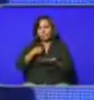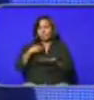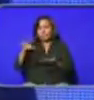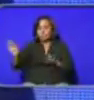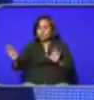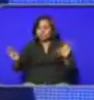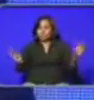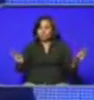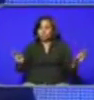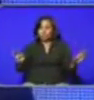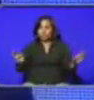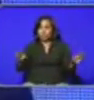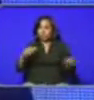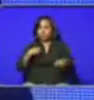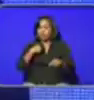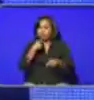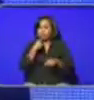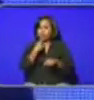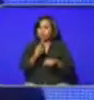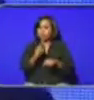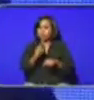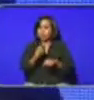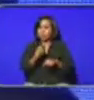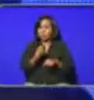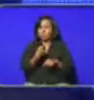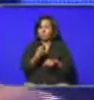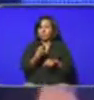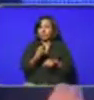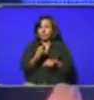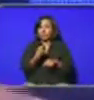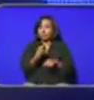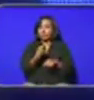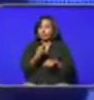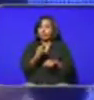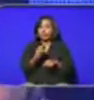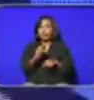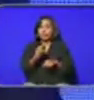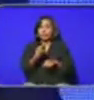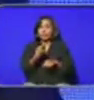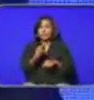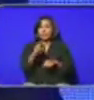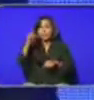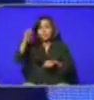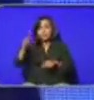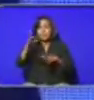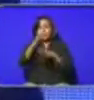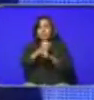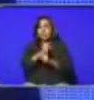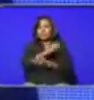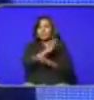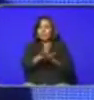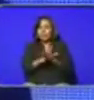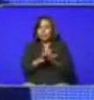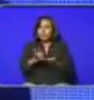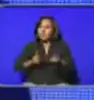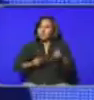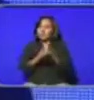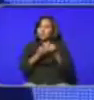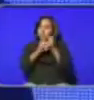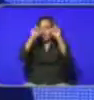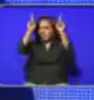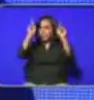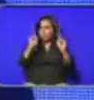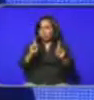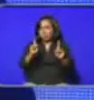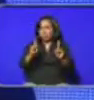siguiente: realmente tenemos que hacer algo por la educación en términos generales, pero hacerle frente